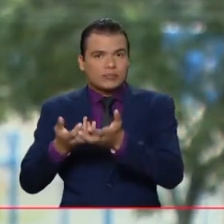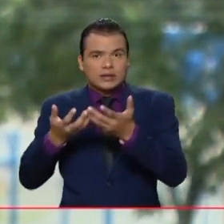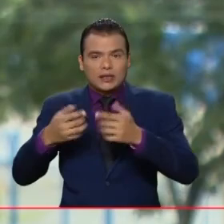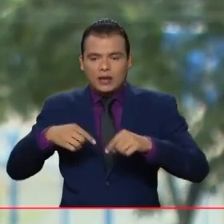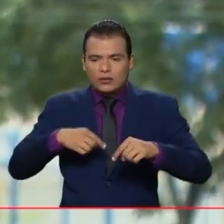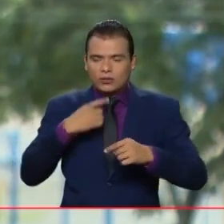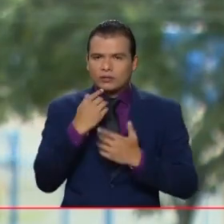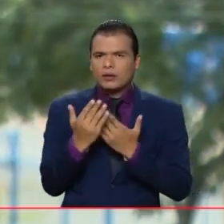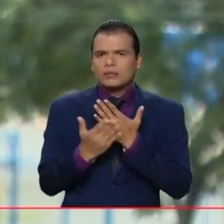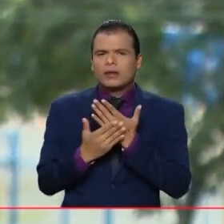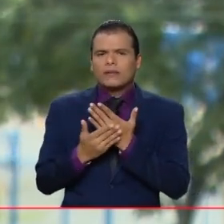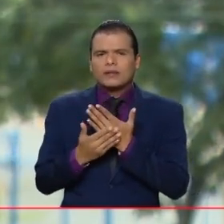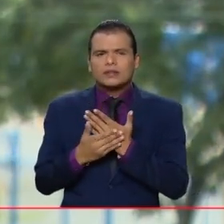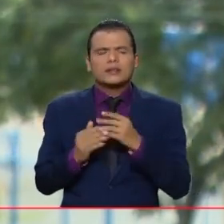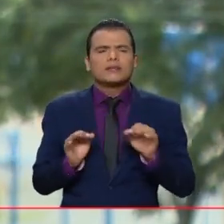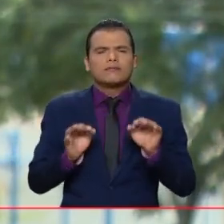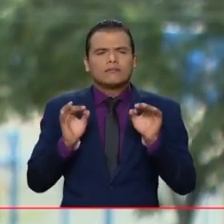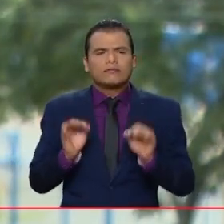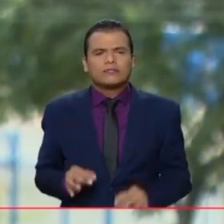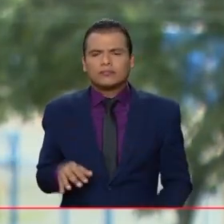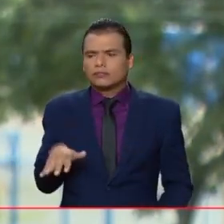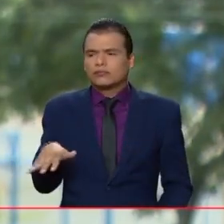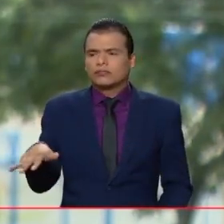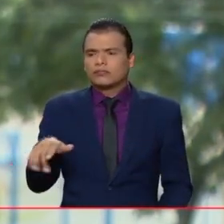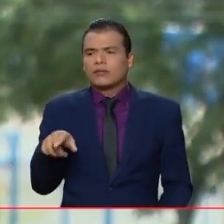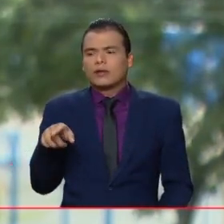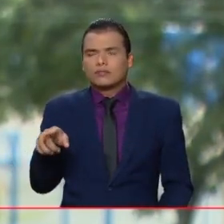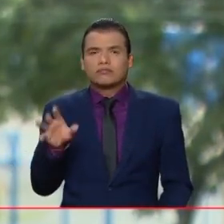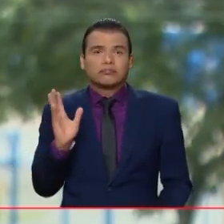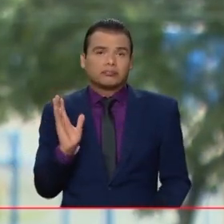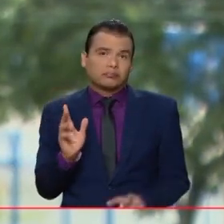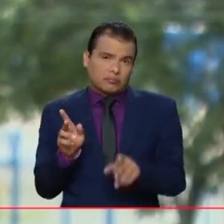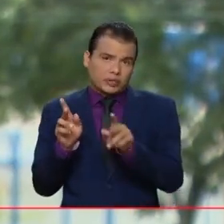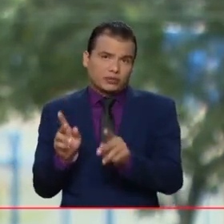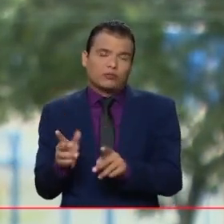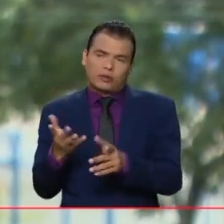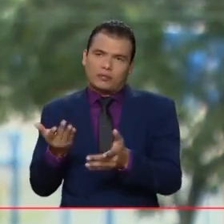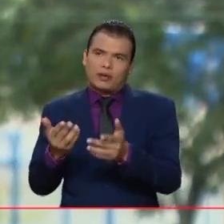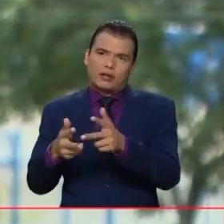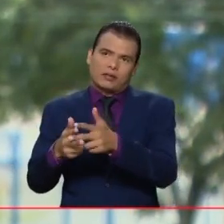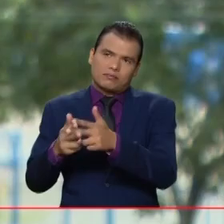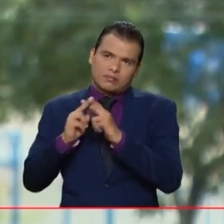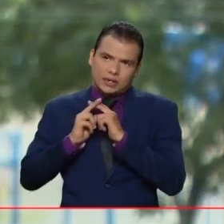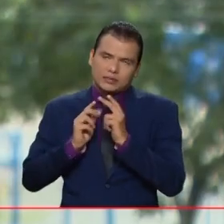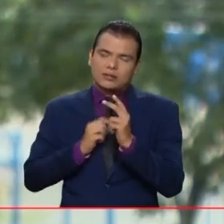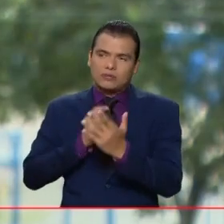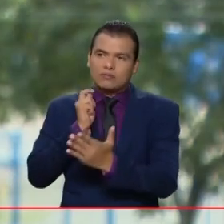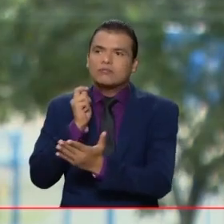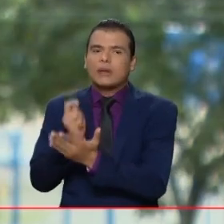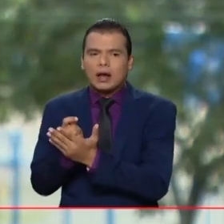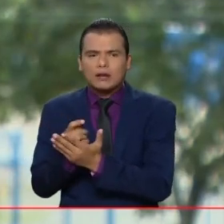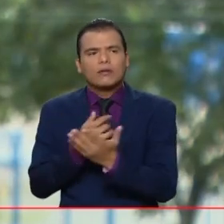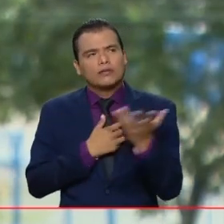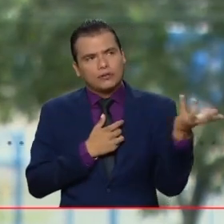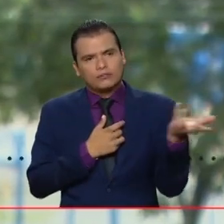las autoridades es que este predio sería alquilado para realizar este tipo de actividades.